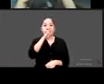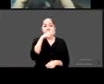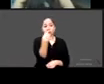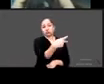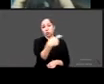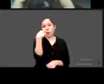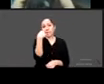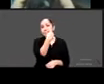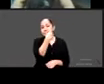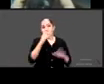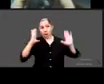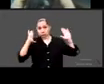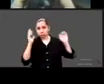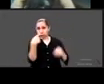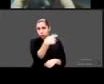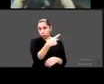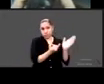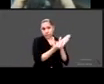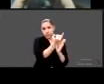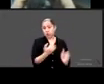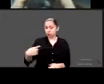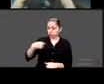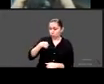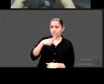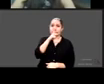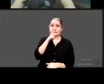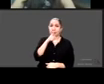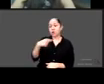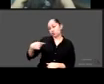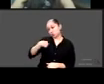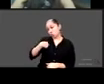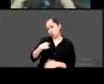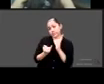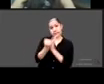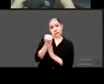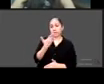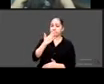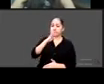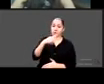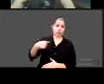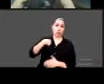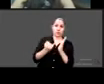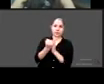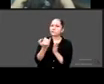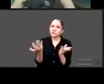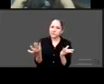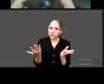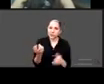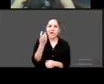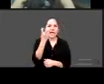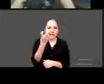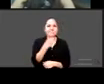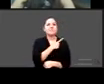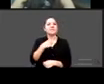No es bajo un principio de como soy tu padre, yo decido lo que está bien para ti, sino que ese deber de cuidado está condicionado a que las niñas